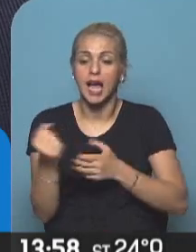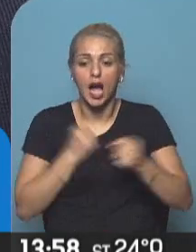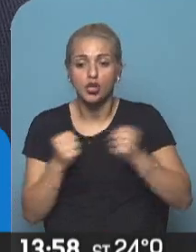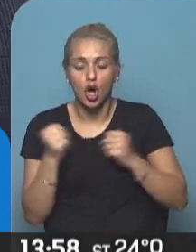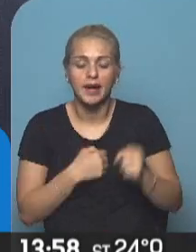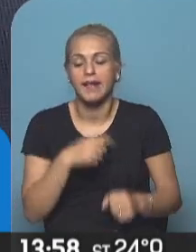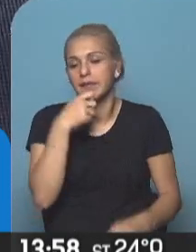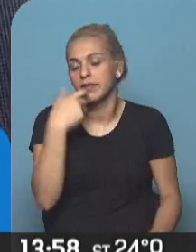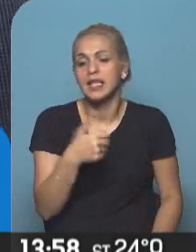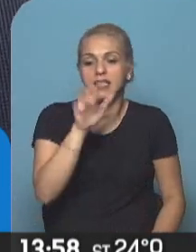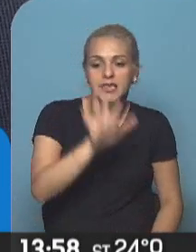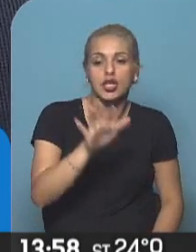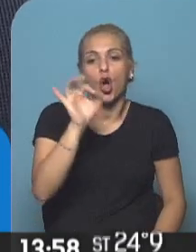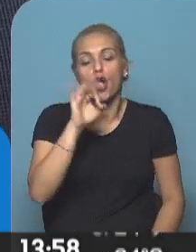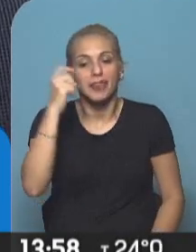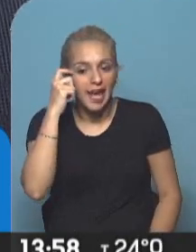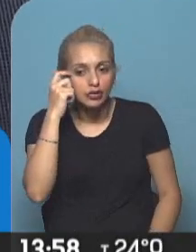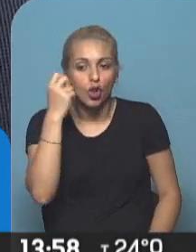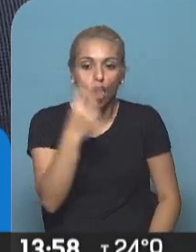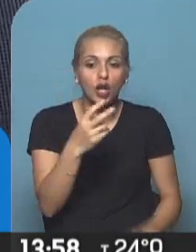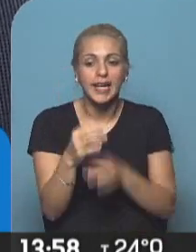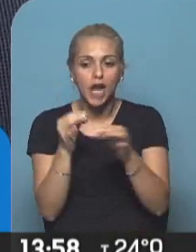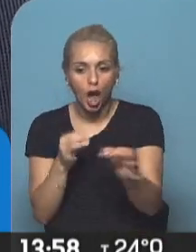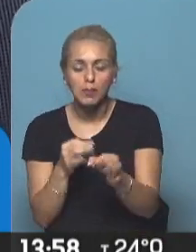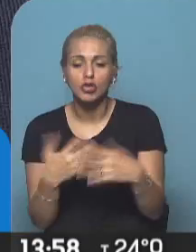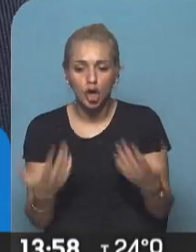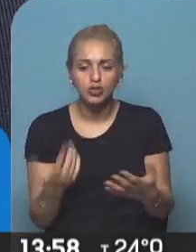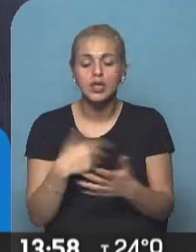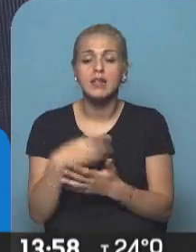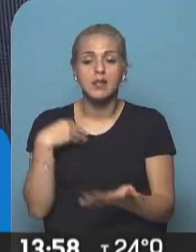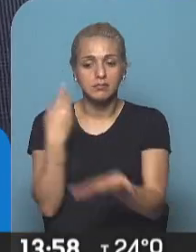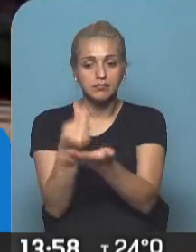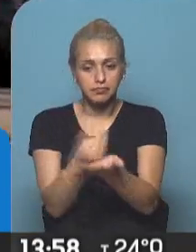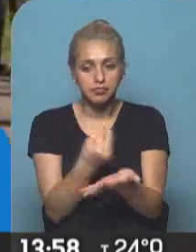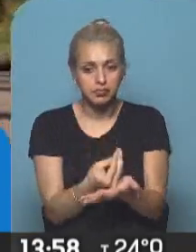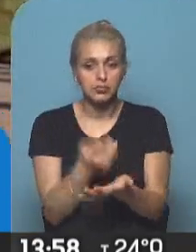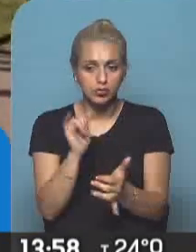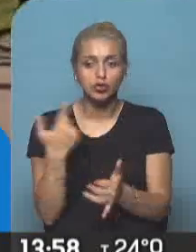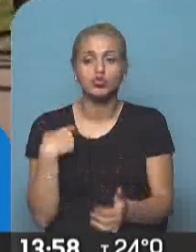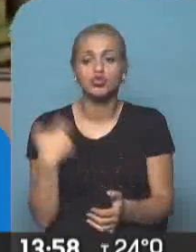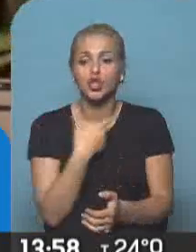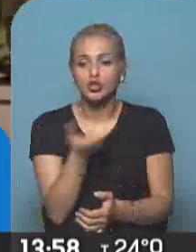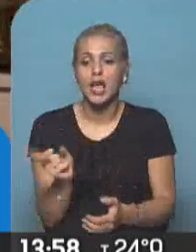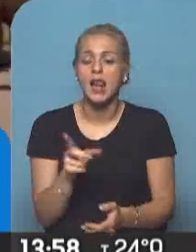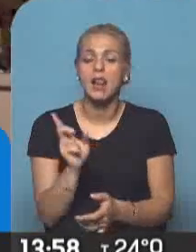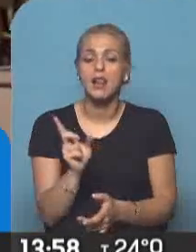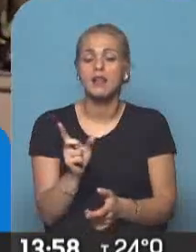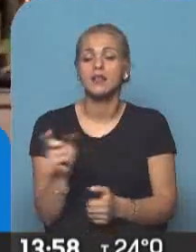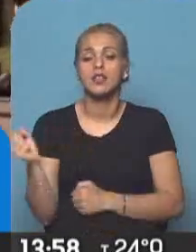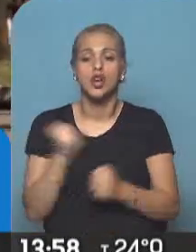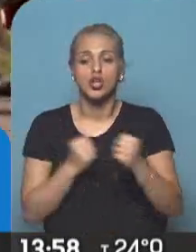en cinco o diez cientos kilómetros es una madre pasión digamos participativo en la maratón social maratón